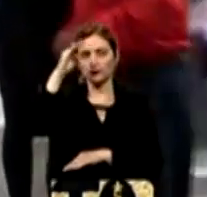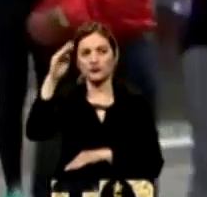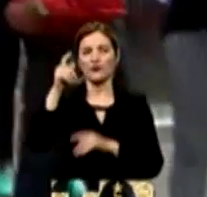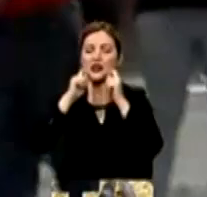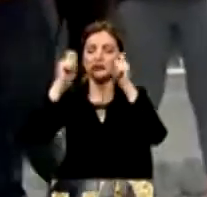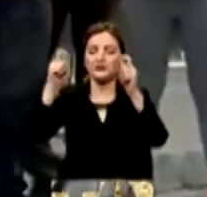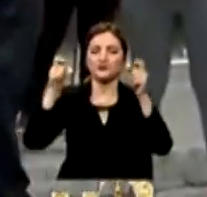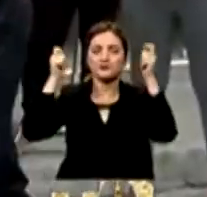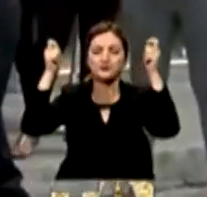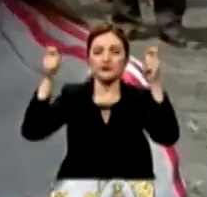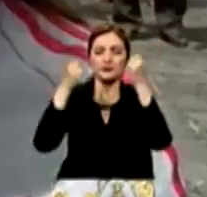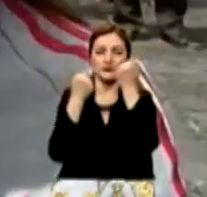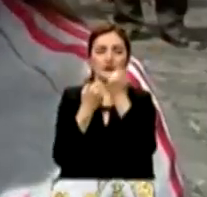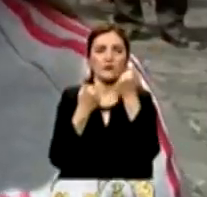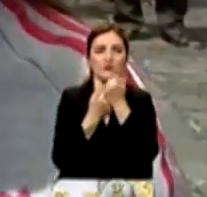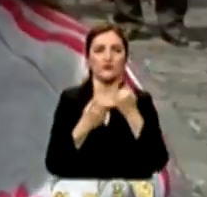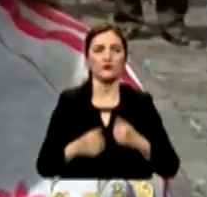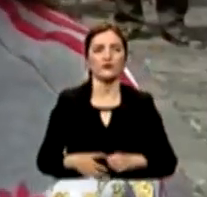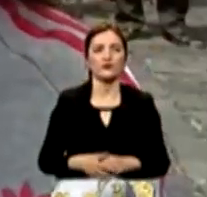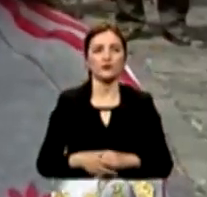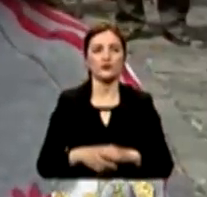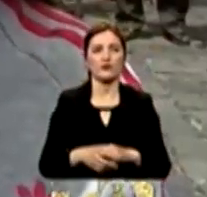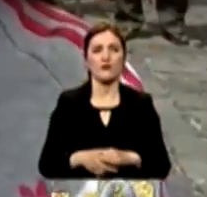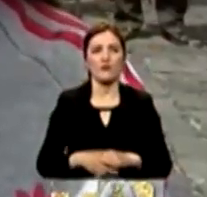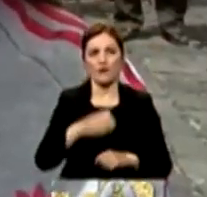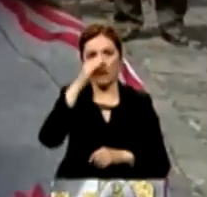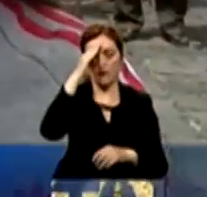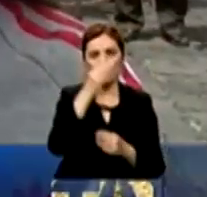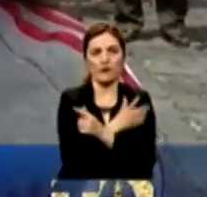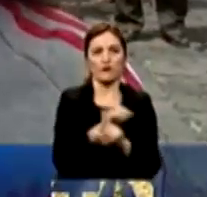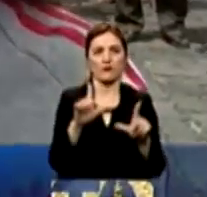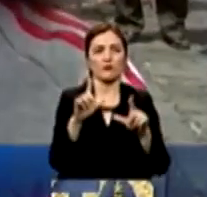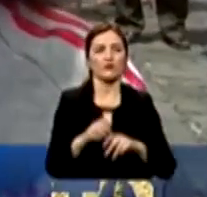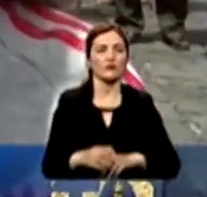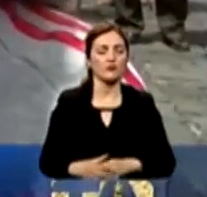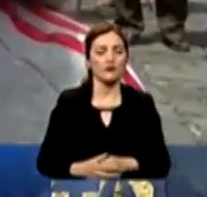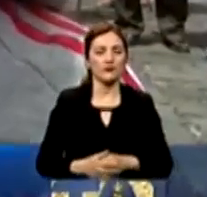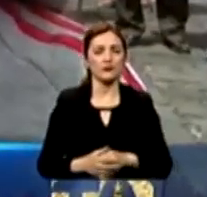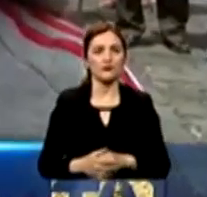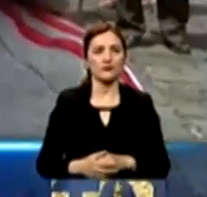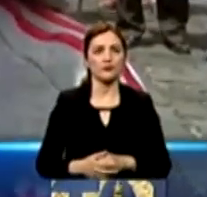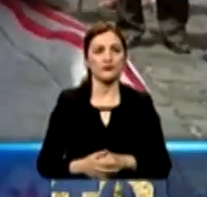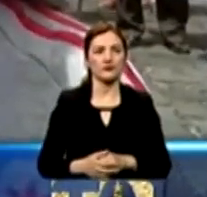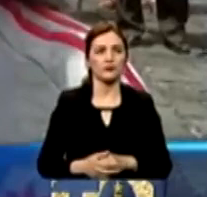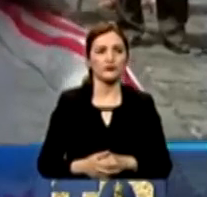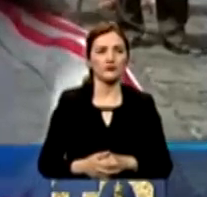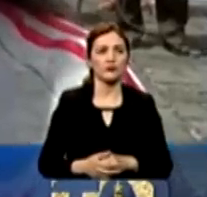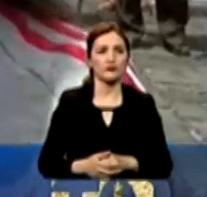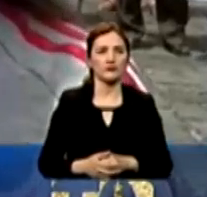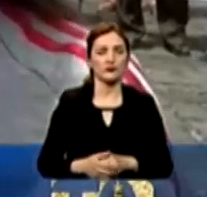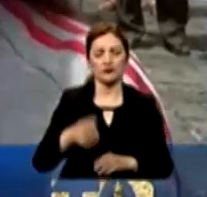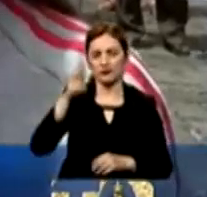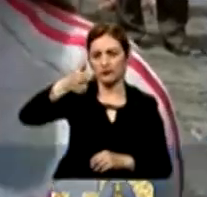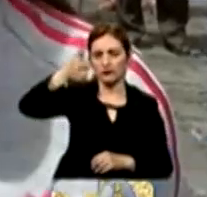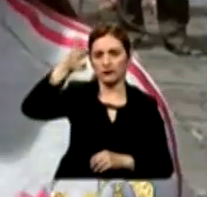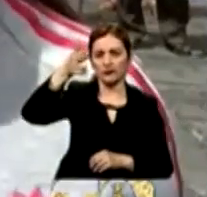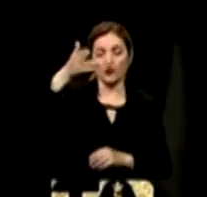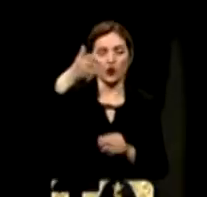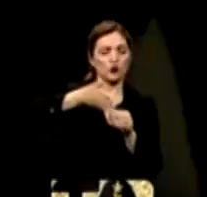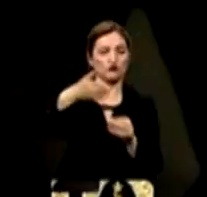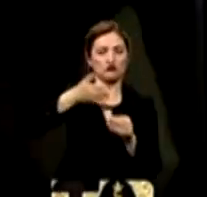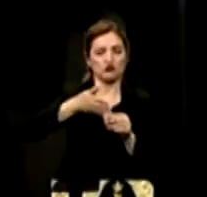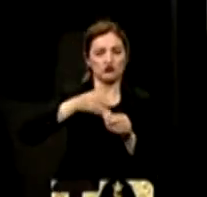carteles, demostraban su apoyo. Pienso que deben darle libertad al policía porque él nunca disparó a nadie con alguna mala